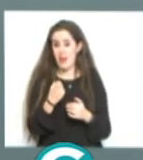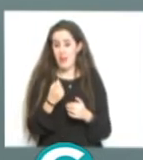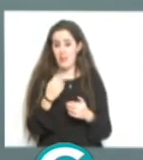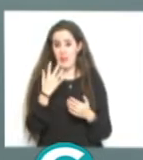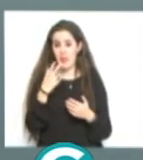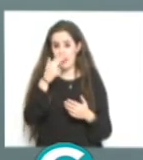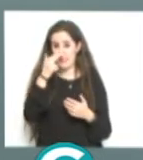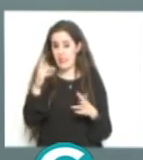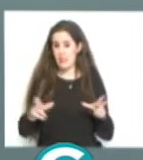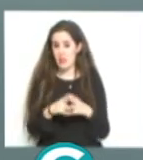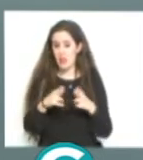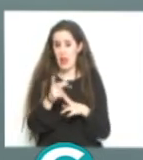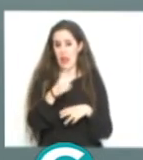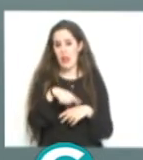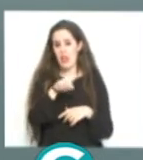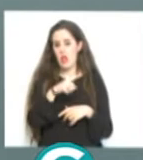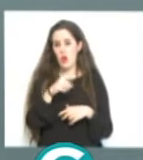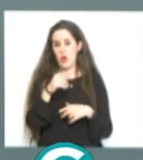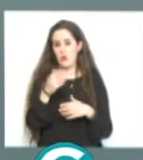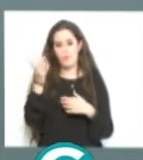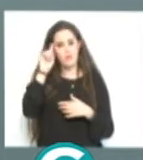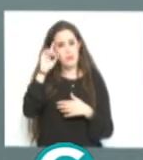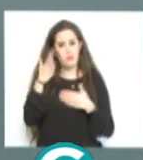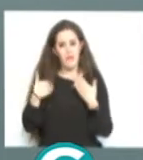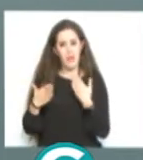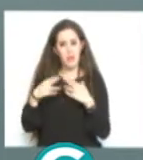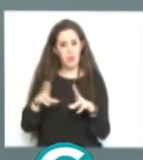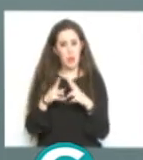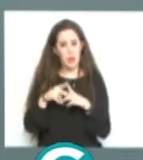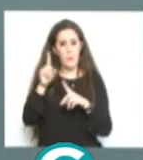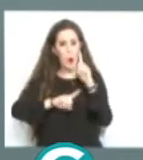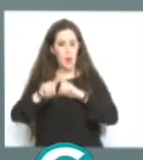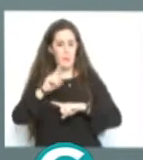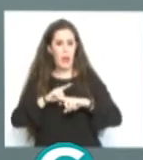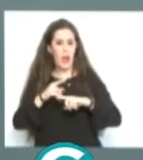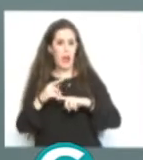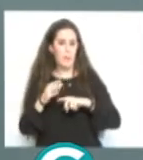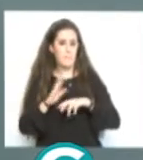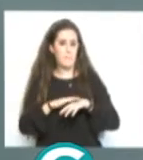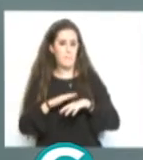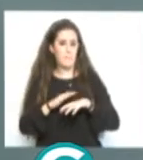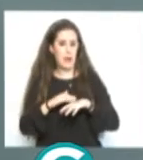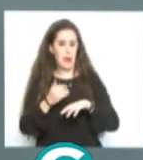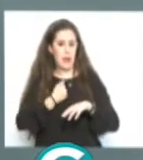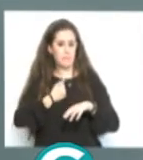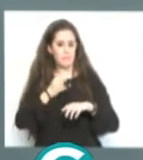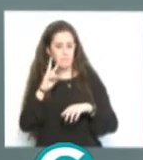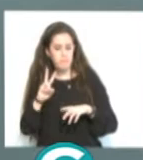de interés social. Ellos no saben socializar, tienen problemas a la hora de identificar